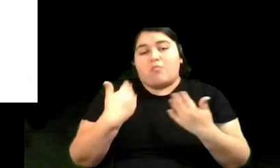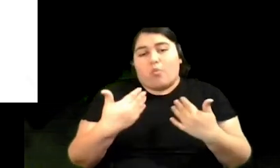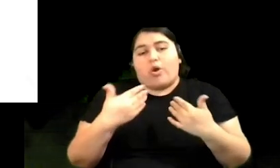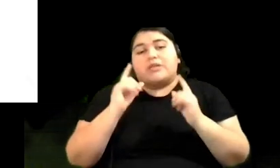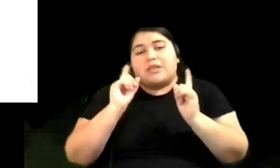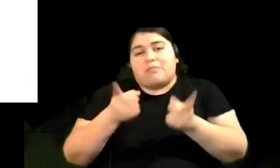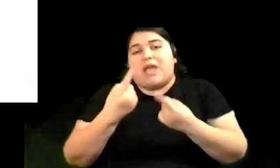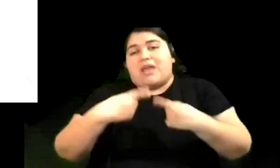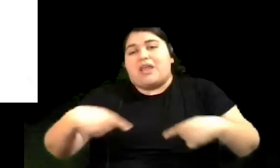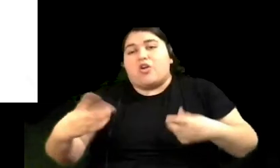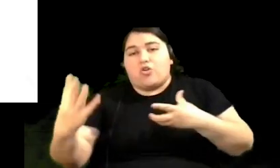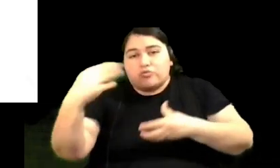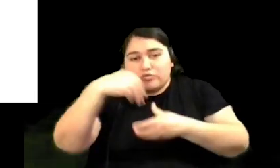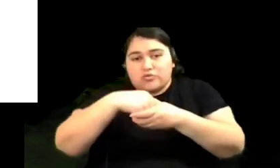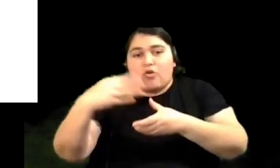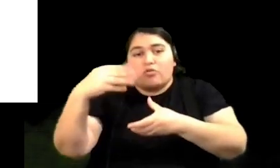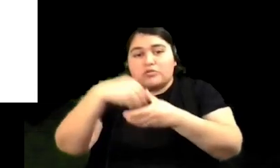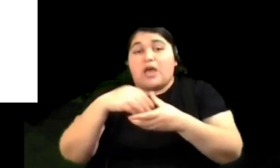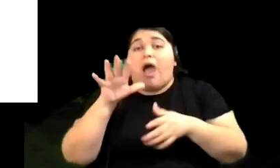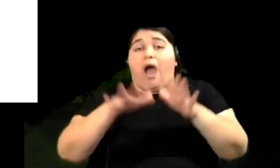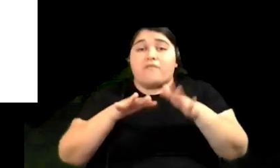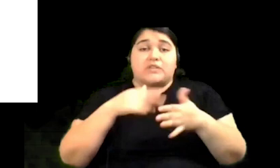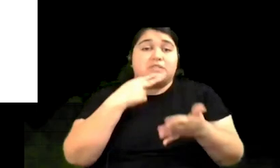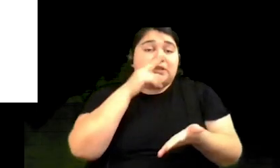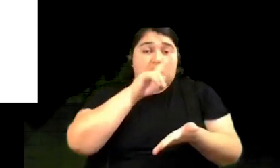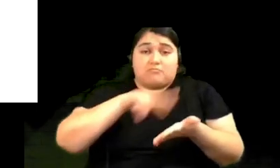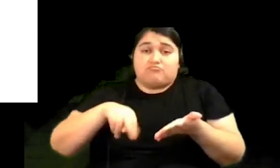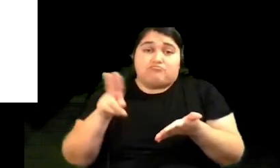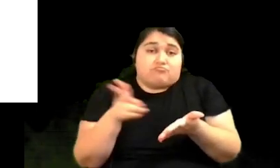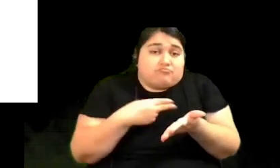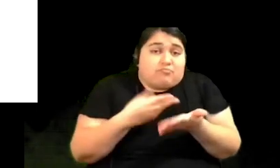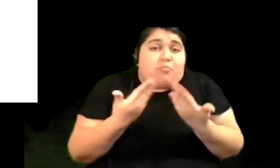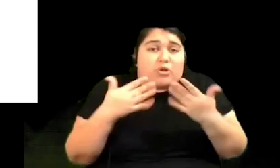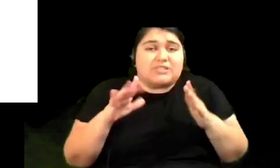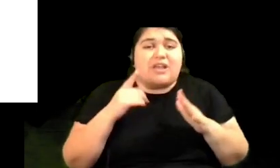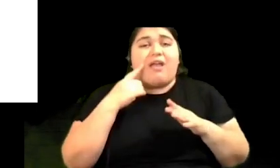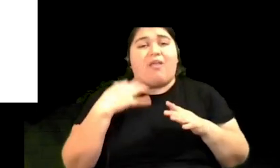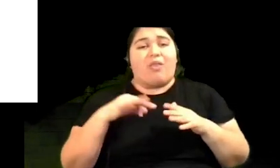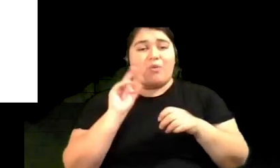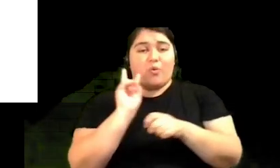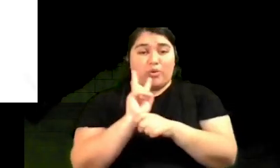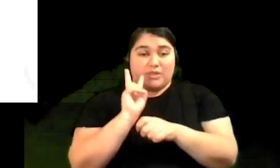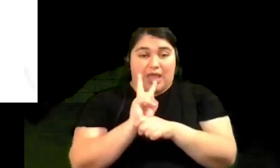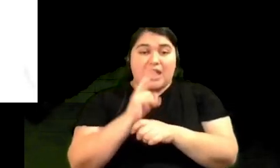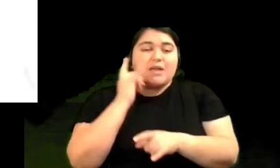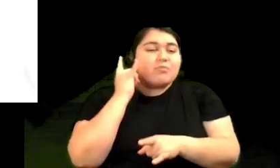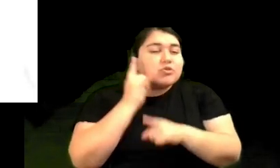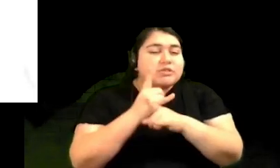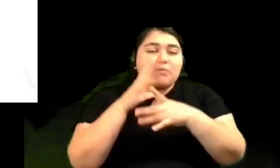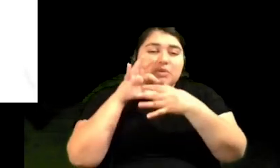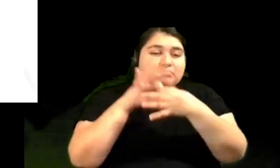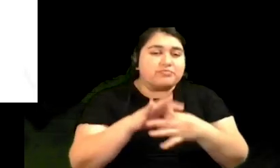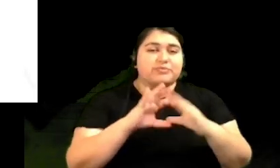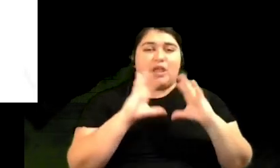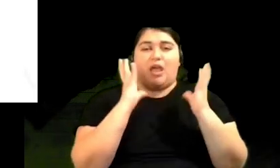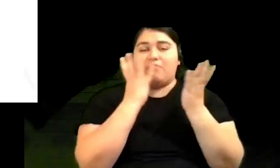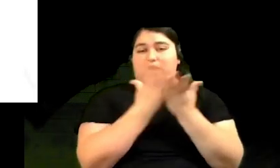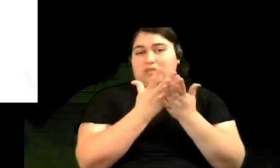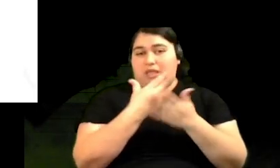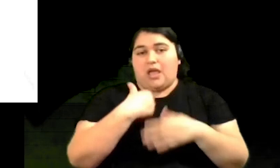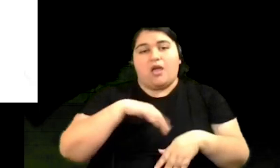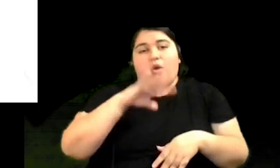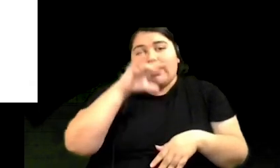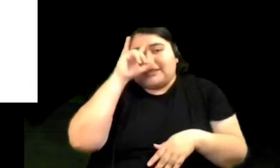recurso constitucional y se deja sin efecto el tributo. Entonces hay que ser muy cuidadoso, y el hecho imponible siempre con finalidad ambiental. No decir que un